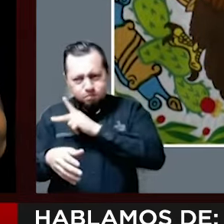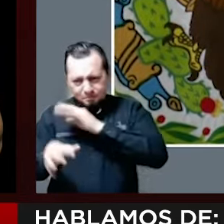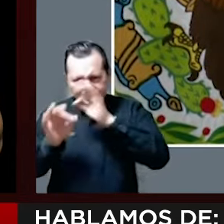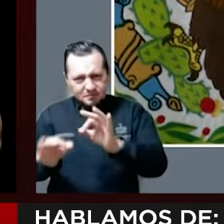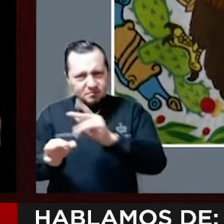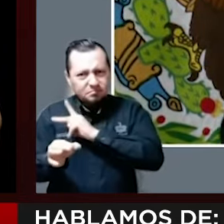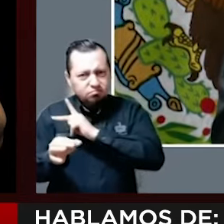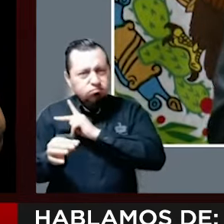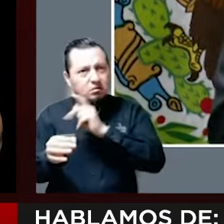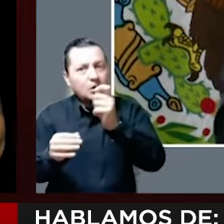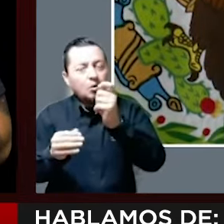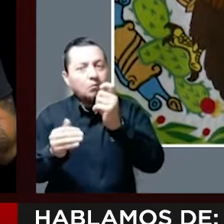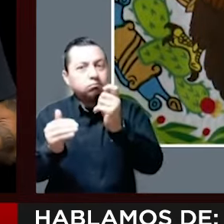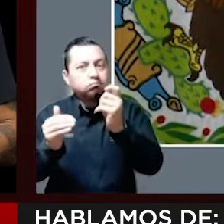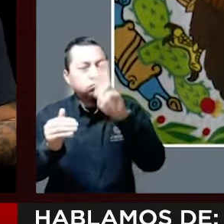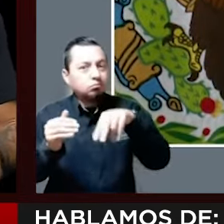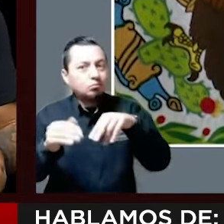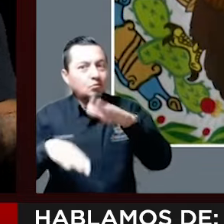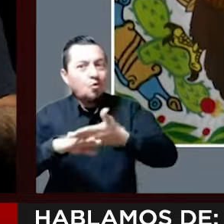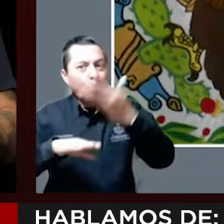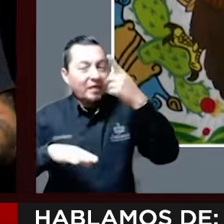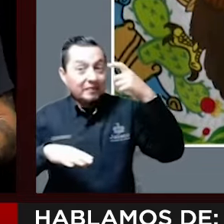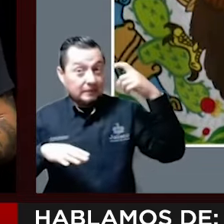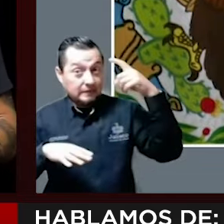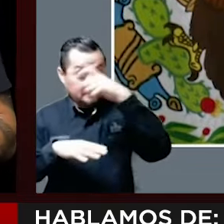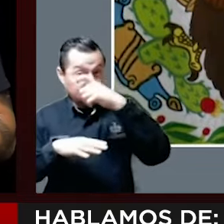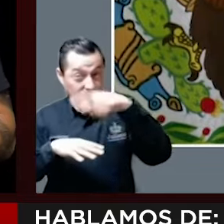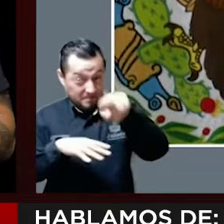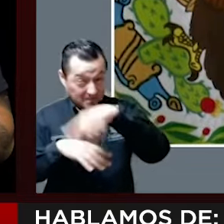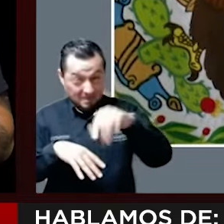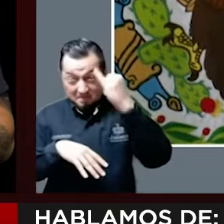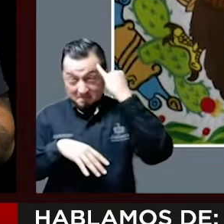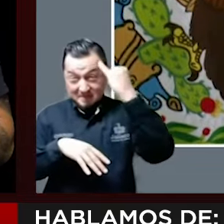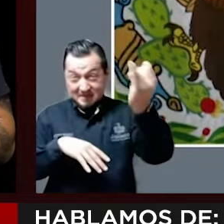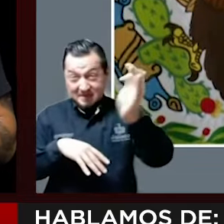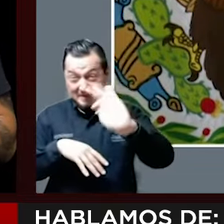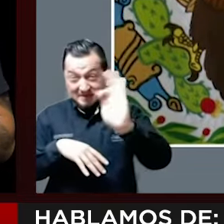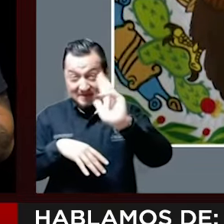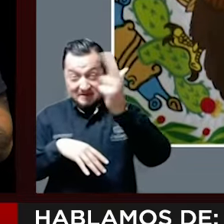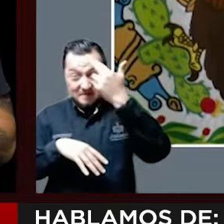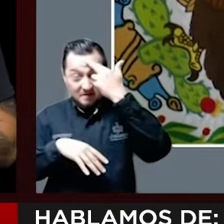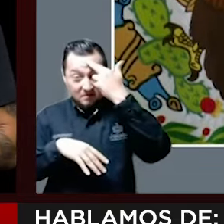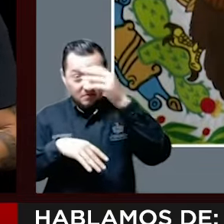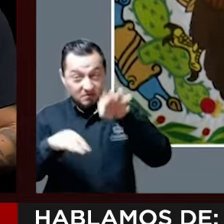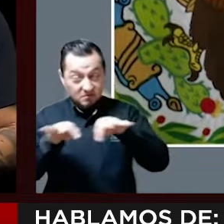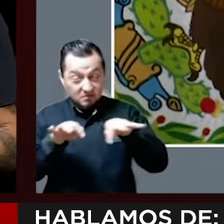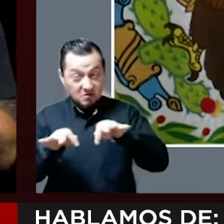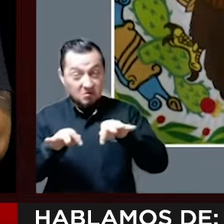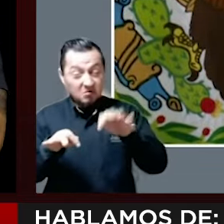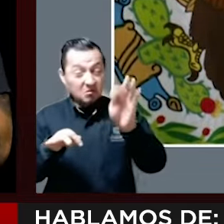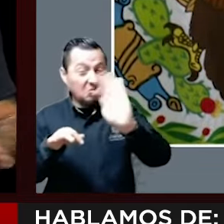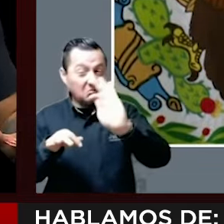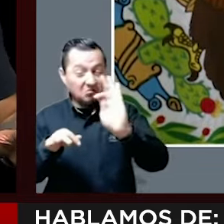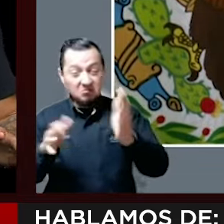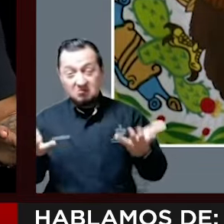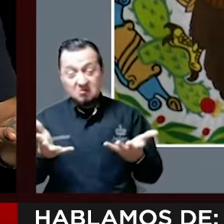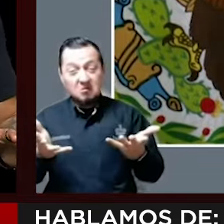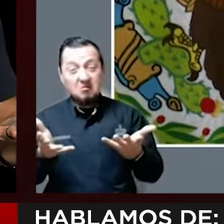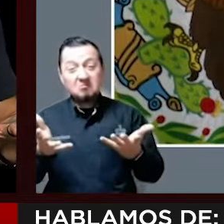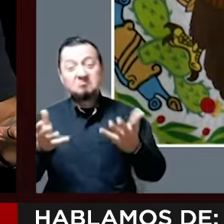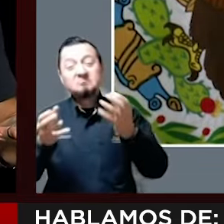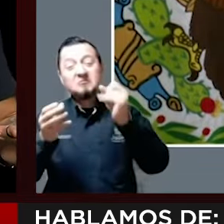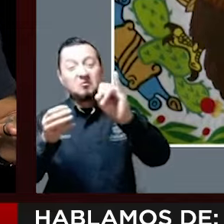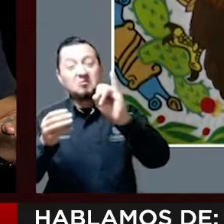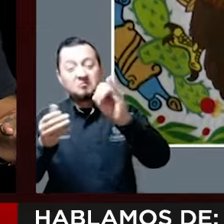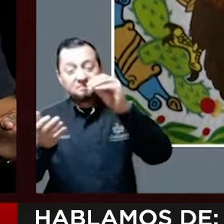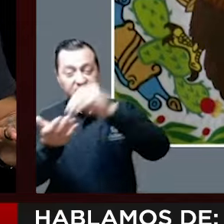de seguridad, se vale. Y se vale porque definitivamente estos últimos 6 y largos años fueron muy complicados para